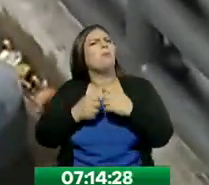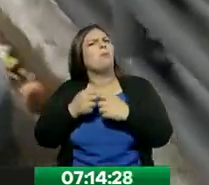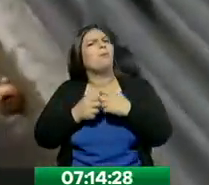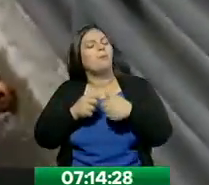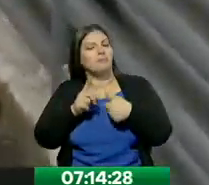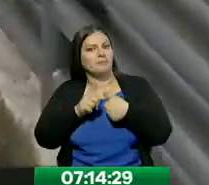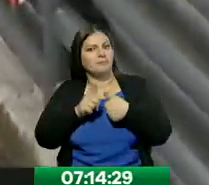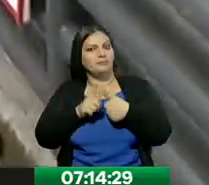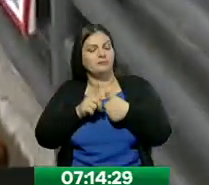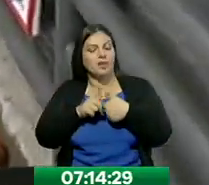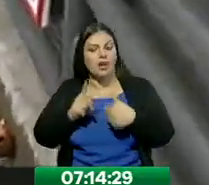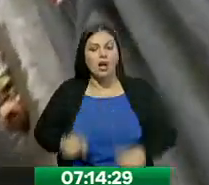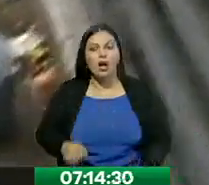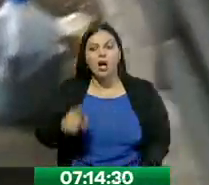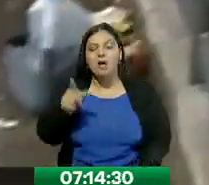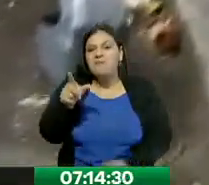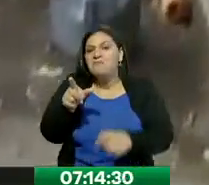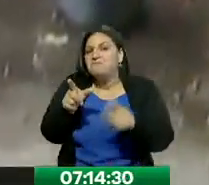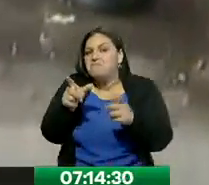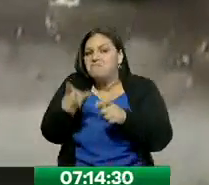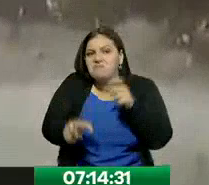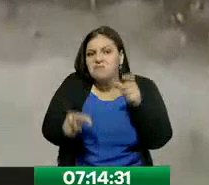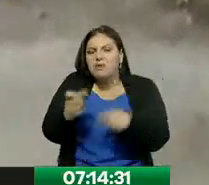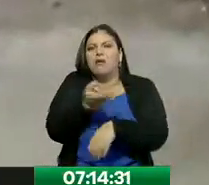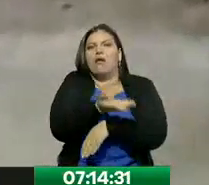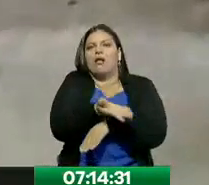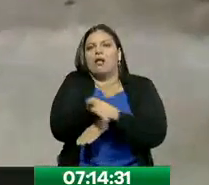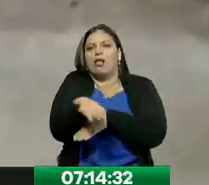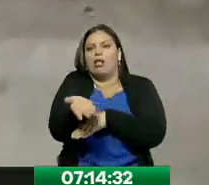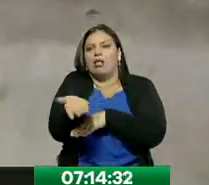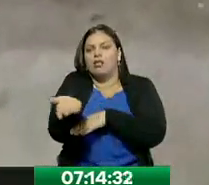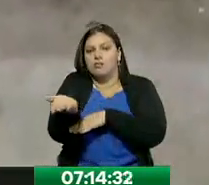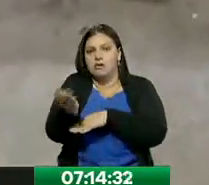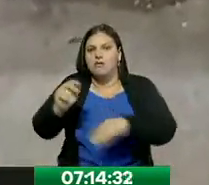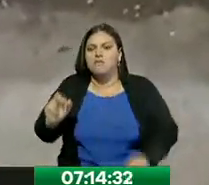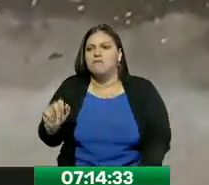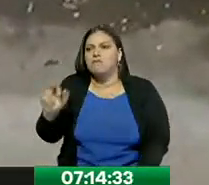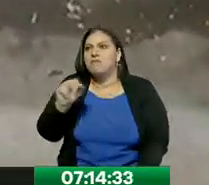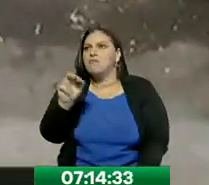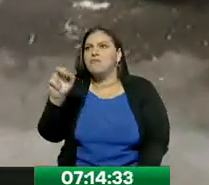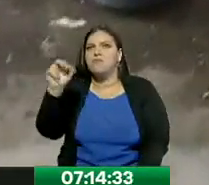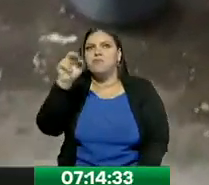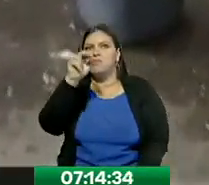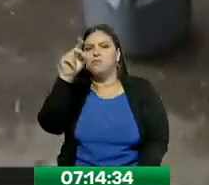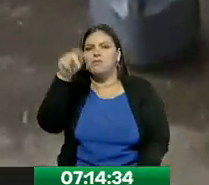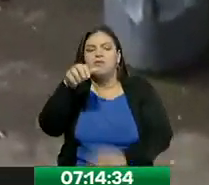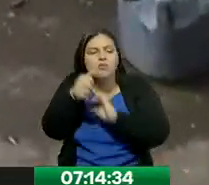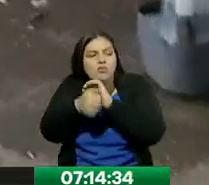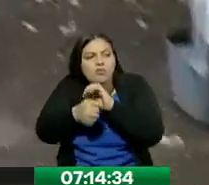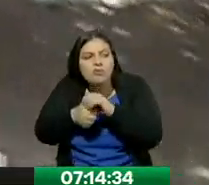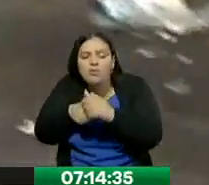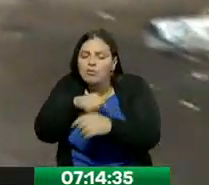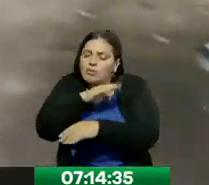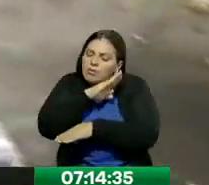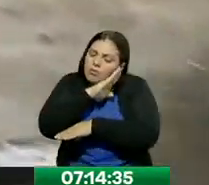quizás durmiendo durante la madrugada, sino que también haciendo actos obscenos,